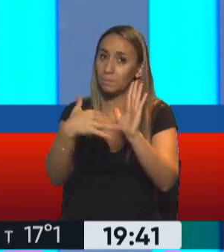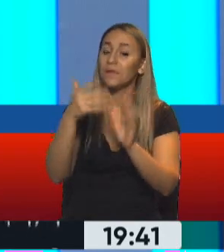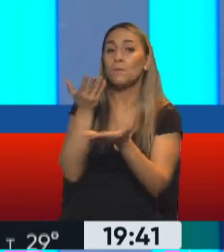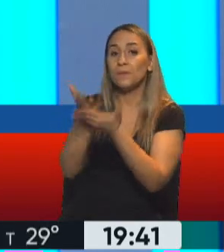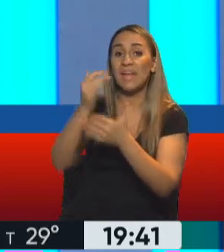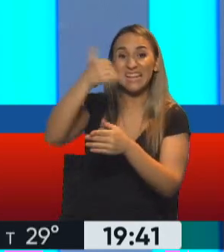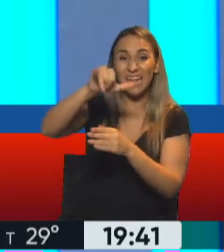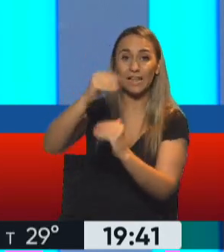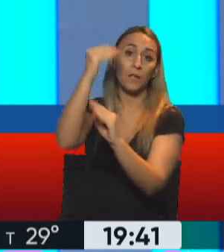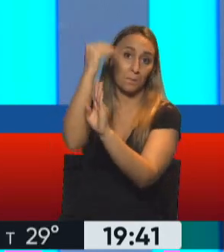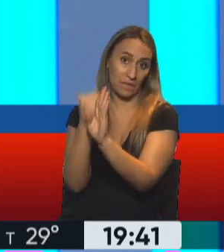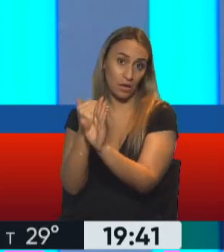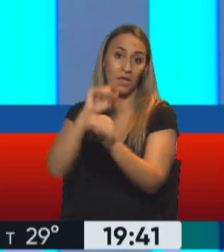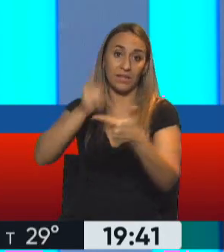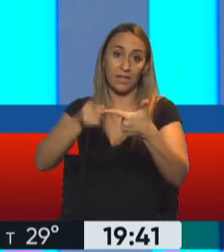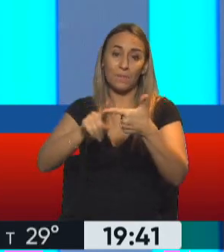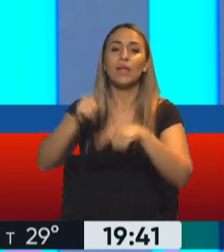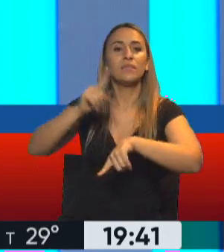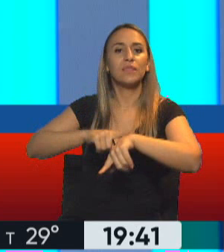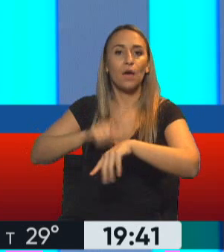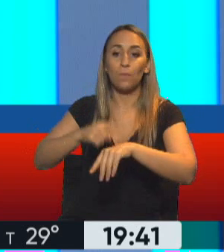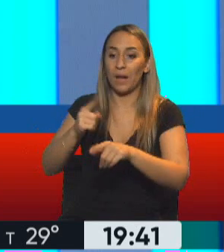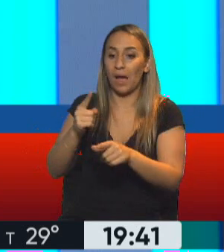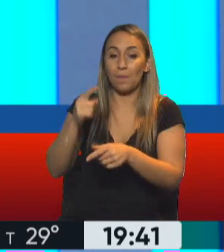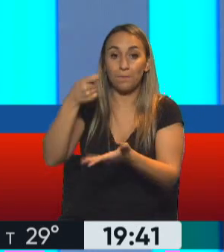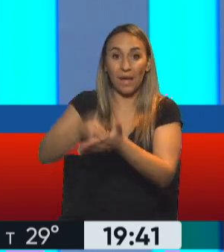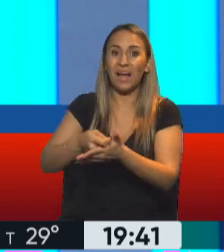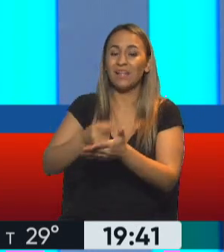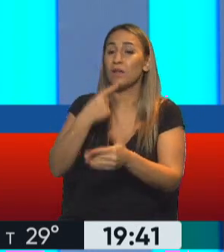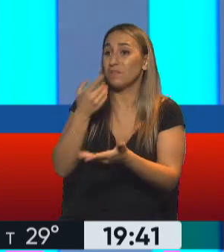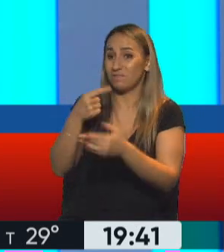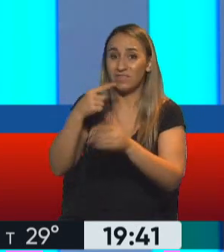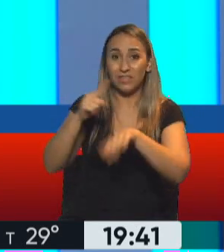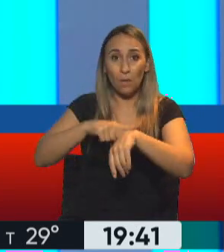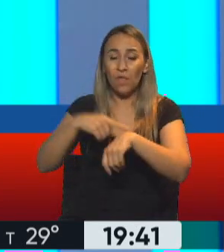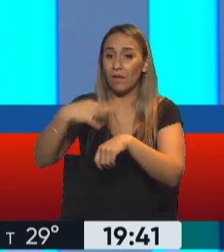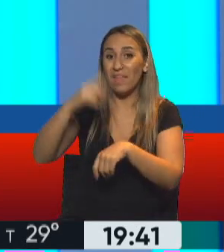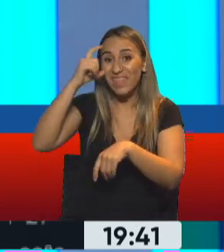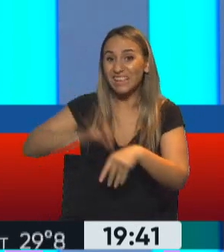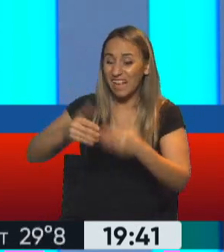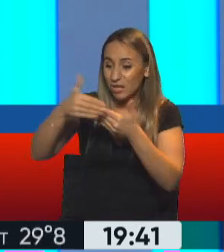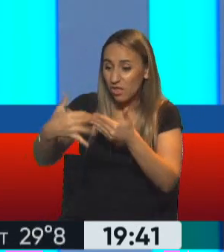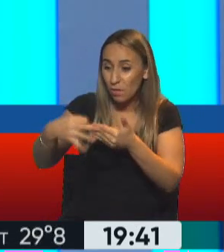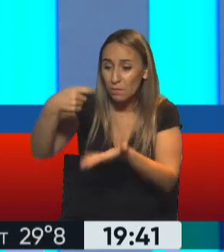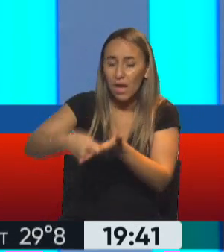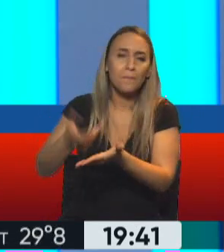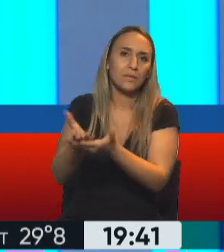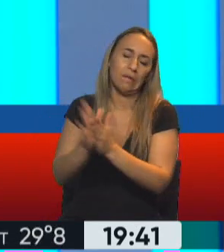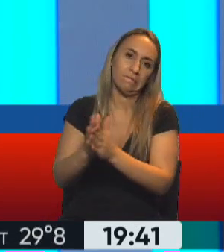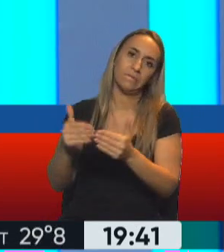sobretasa y la extensión de los plazos de 10 a 20 años, cuestiones que implicarían cambiar directamente el estatuto del Fondo Monetario, y hasta